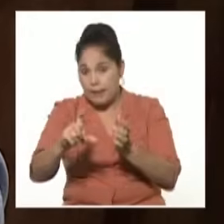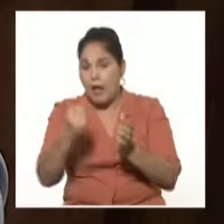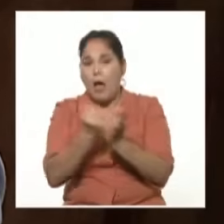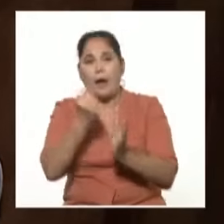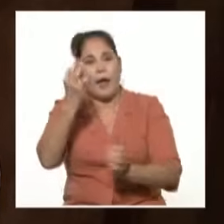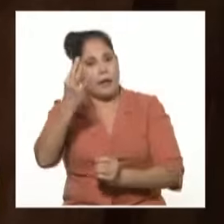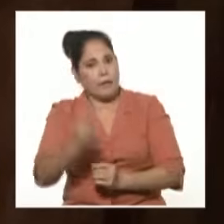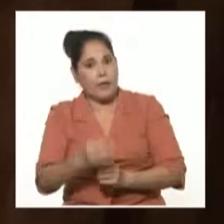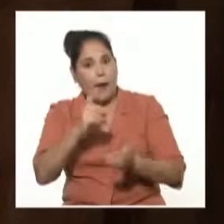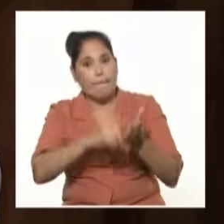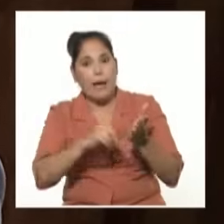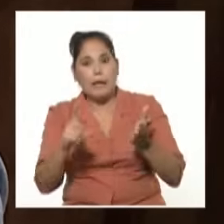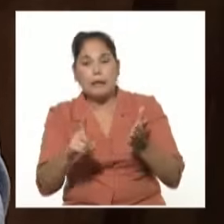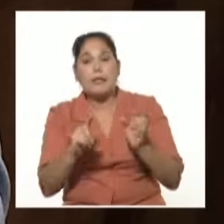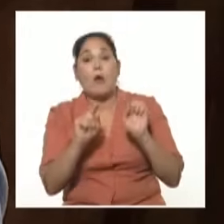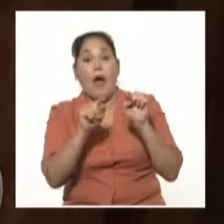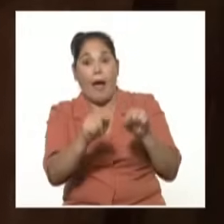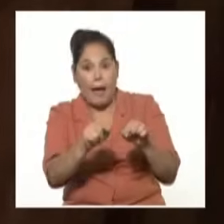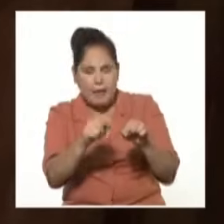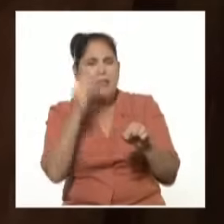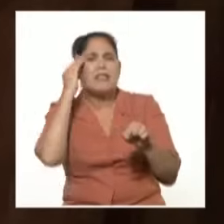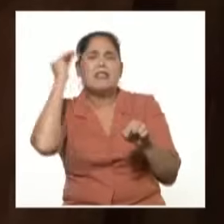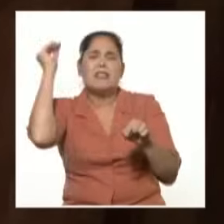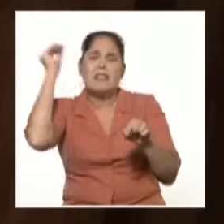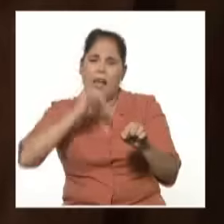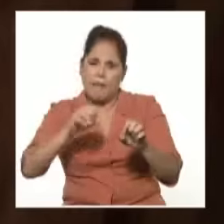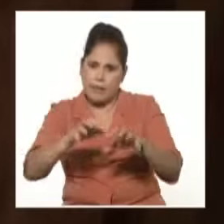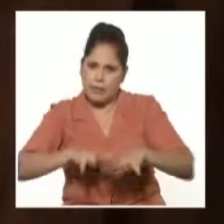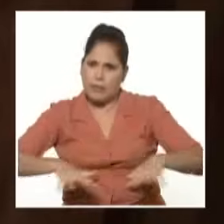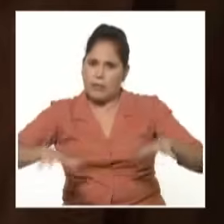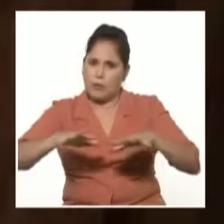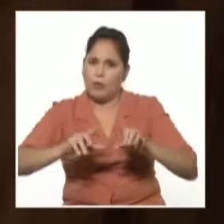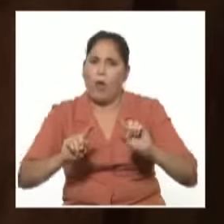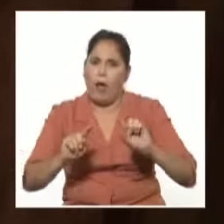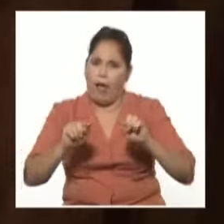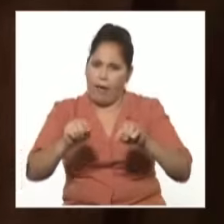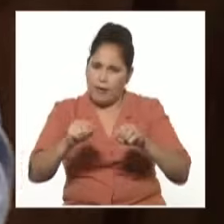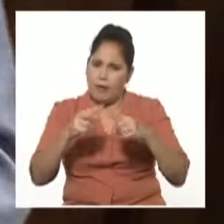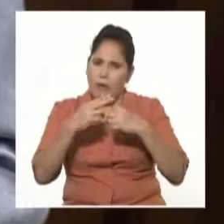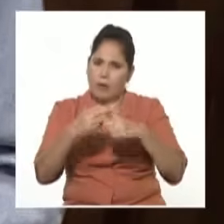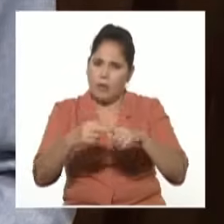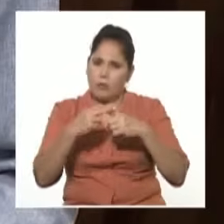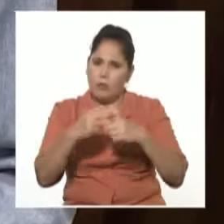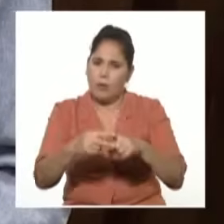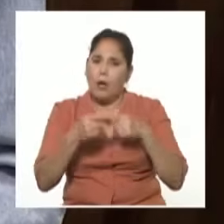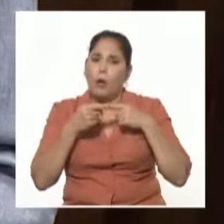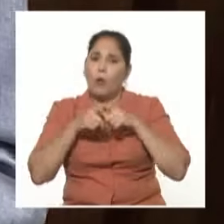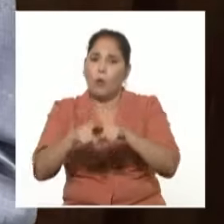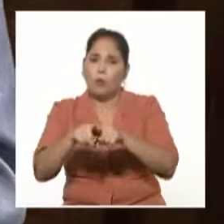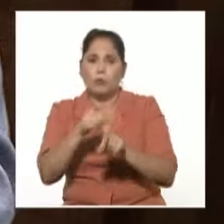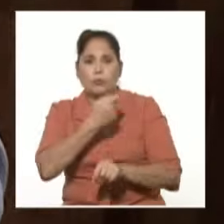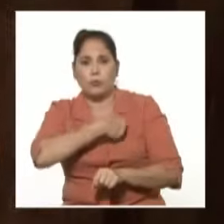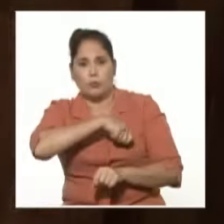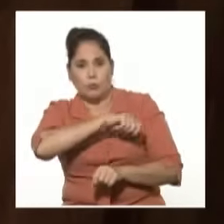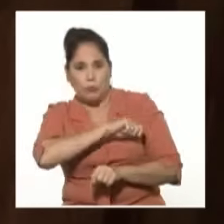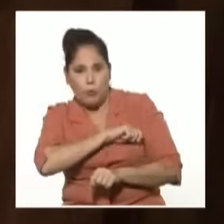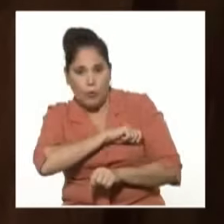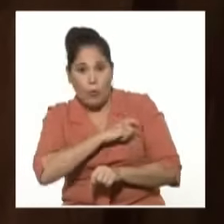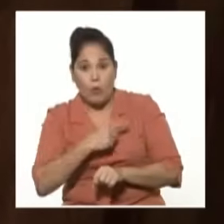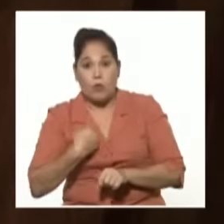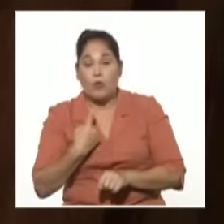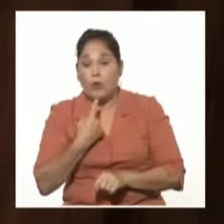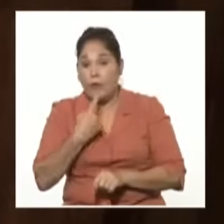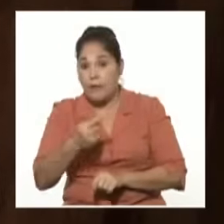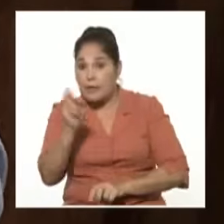que el partido no se coloca al margen de los problemas, sino en el centro de su solución junto al pueblo. Todo lo que hemos dicho y